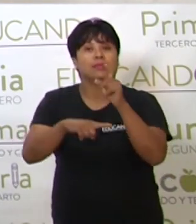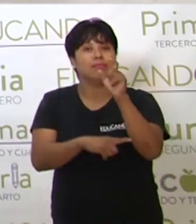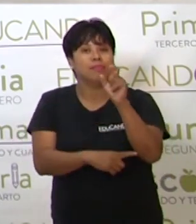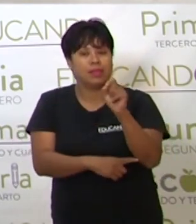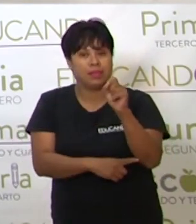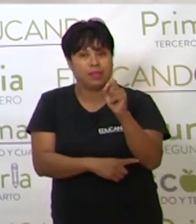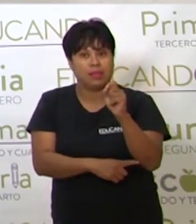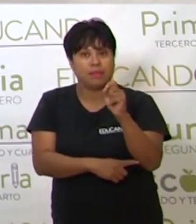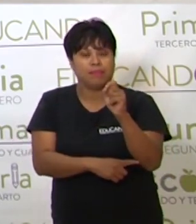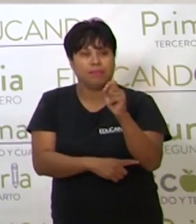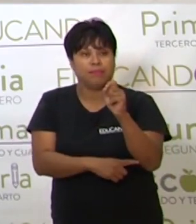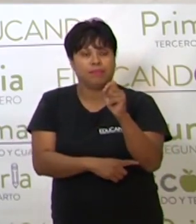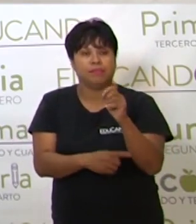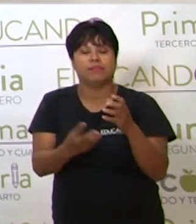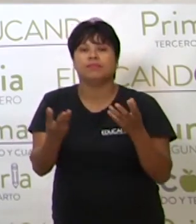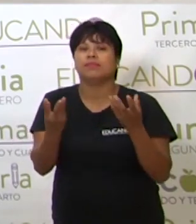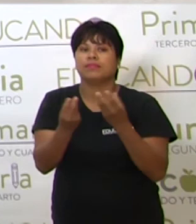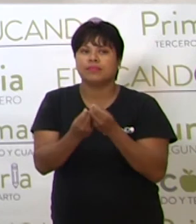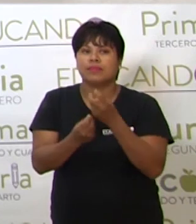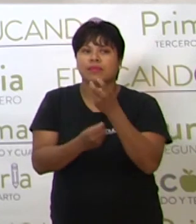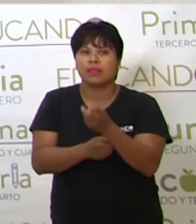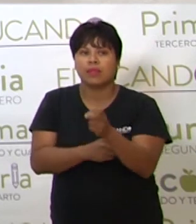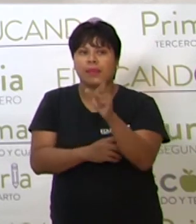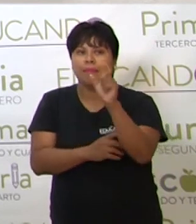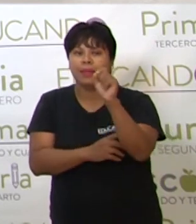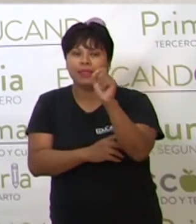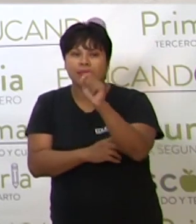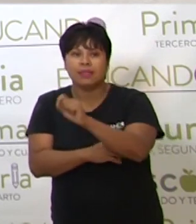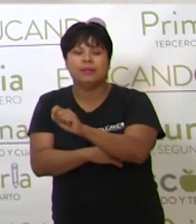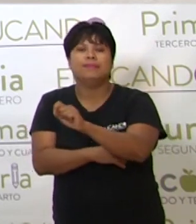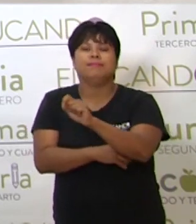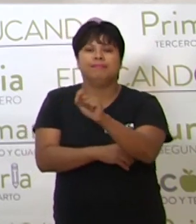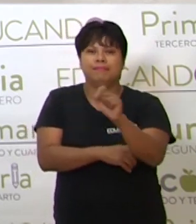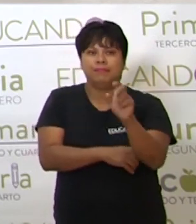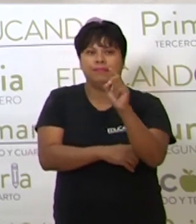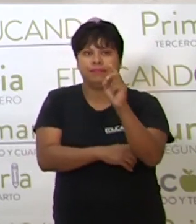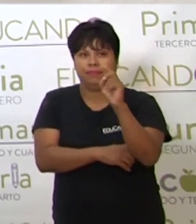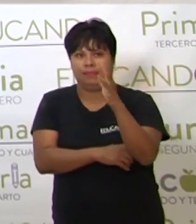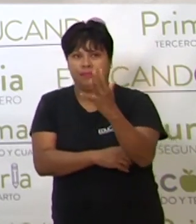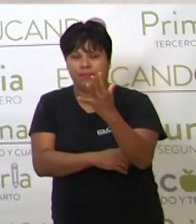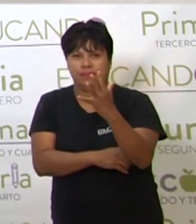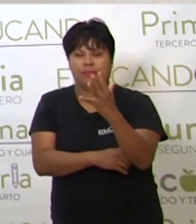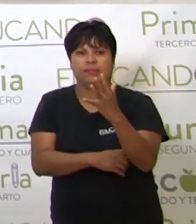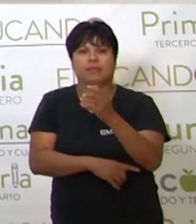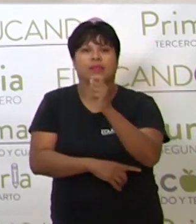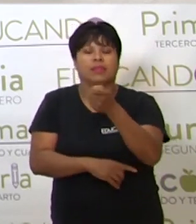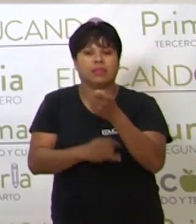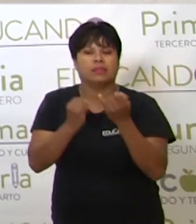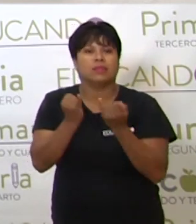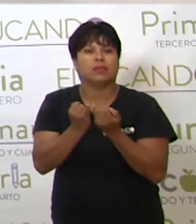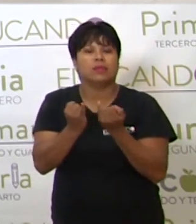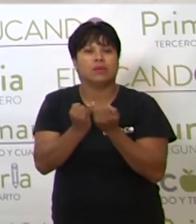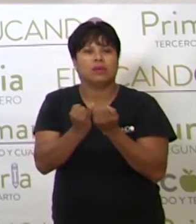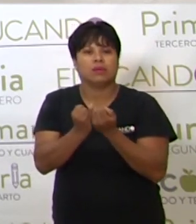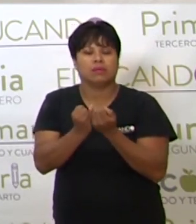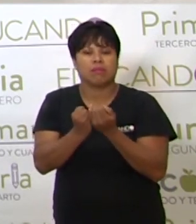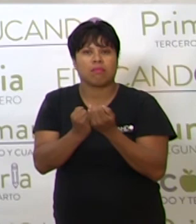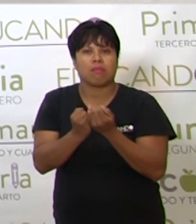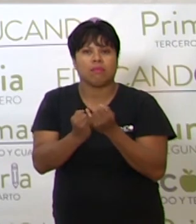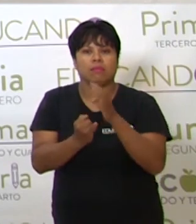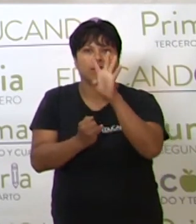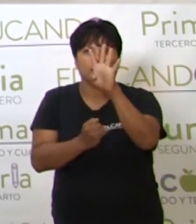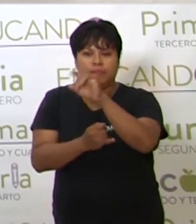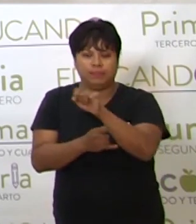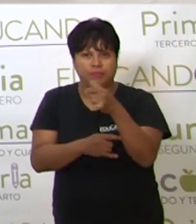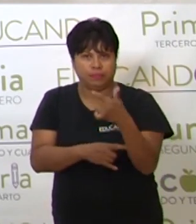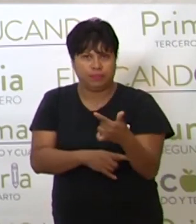sería la fracción de 20 20 35 ambos que son los equivalentes de cuatro